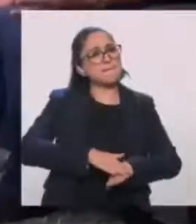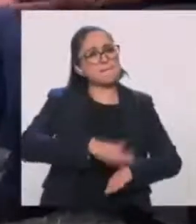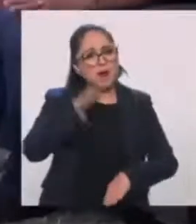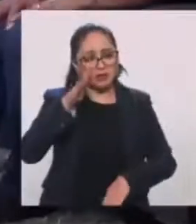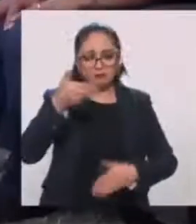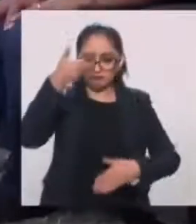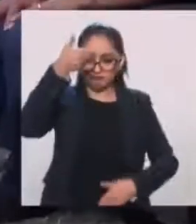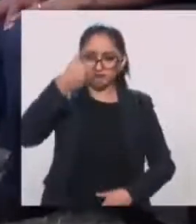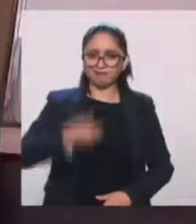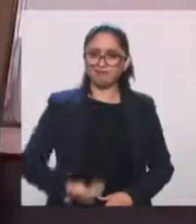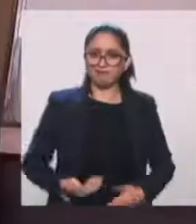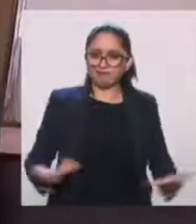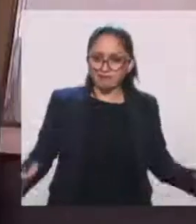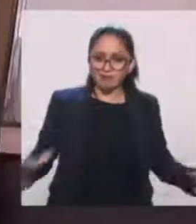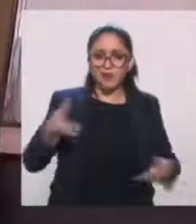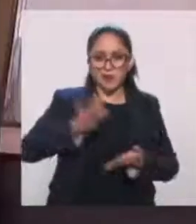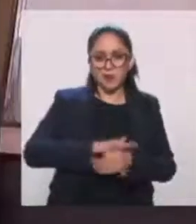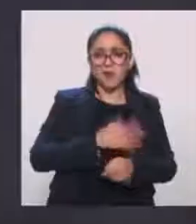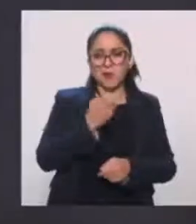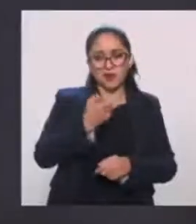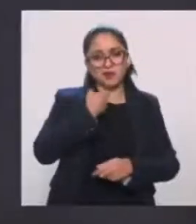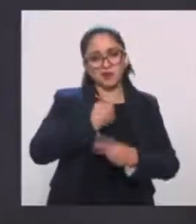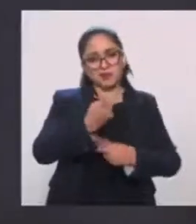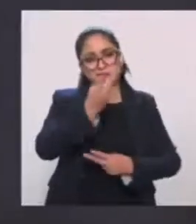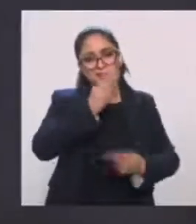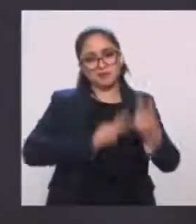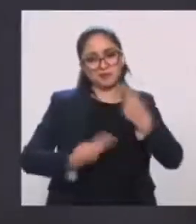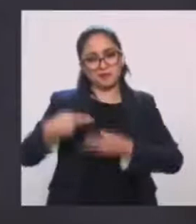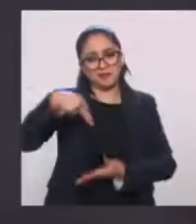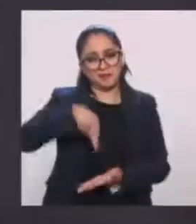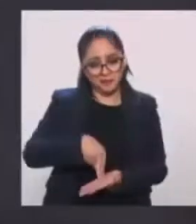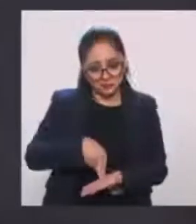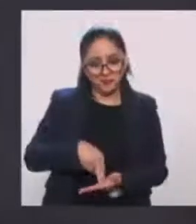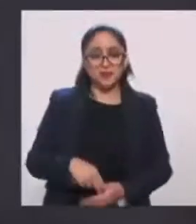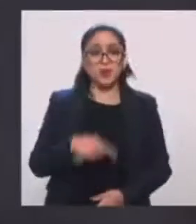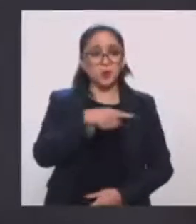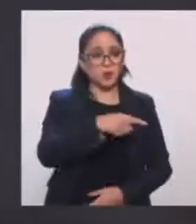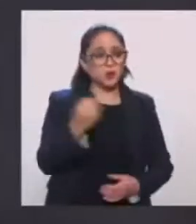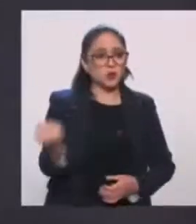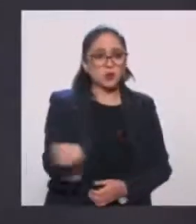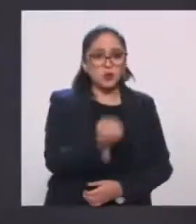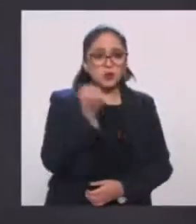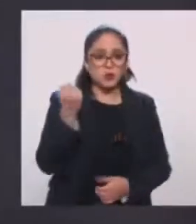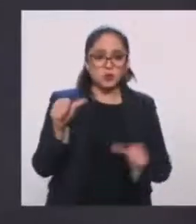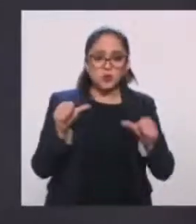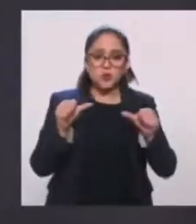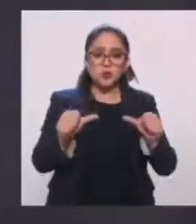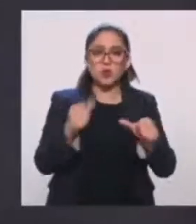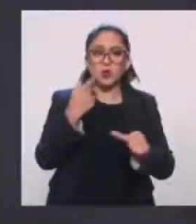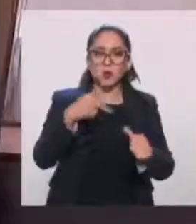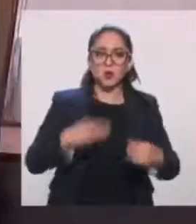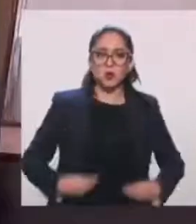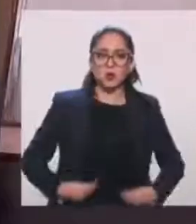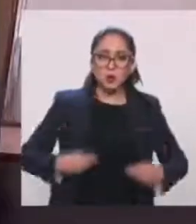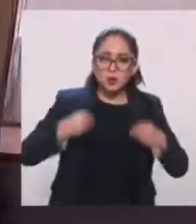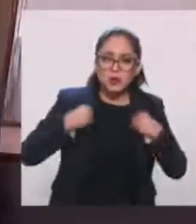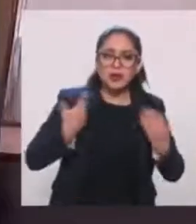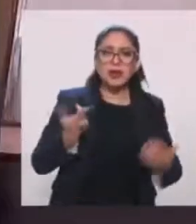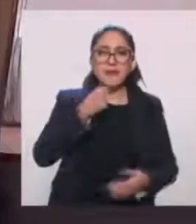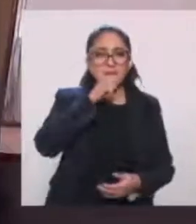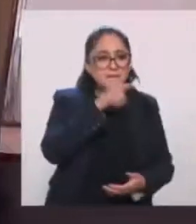estoy. Totalmente. Y que por además eso estoy no aquí. Solamente salvaste tu vida, Silvia, sino que has salvado, seguramente ya has ayudado a